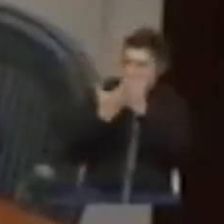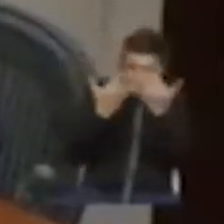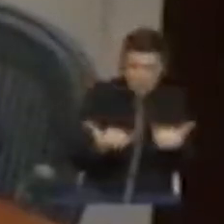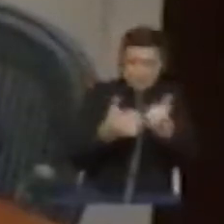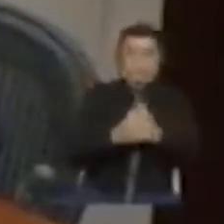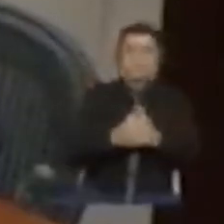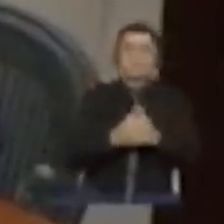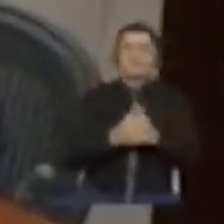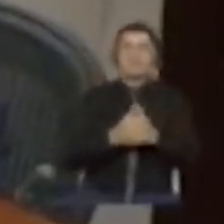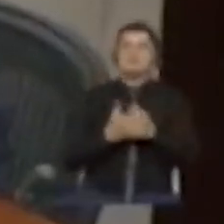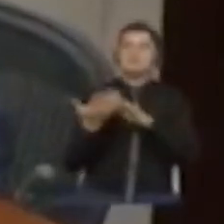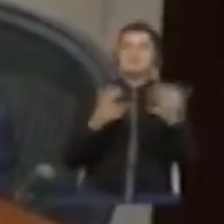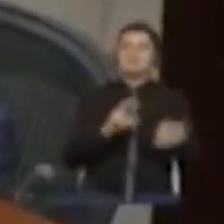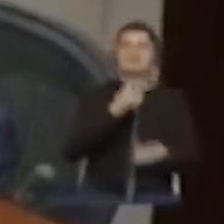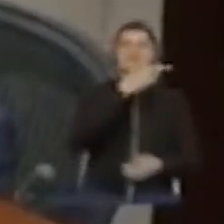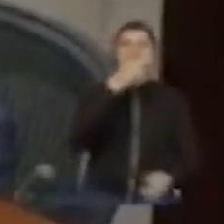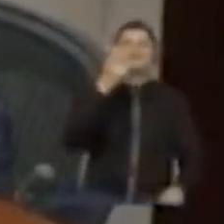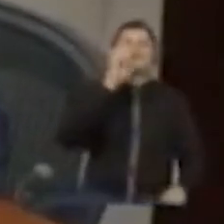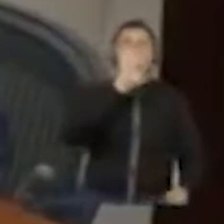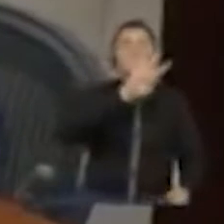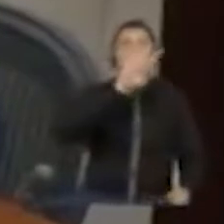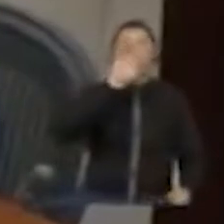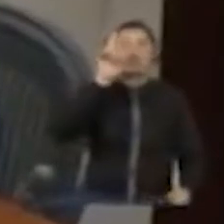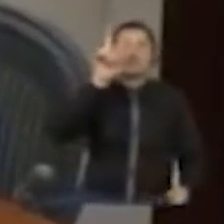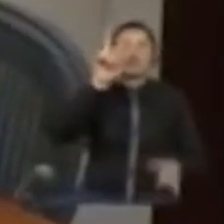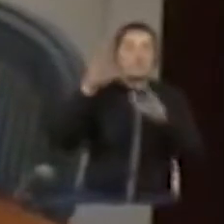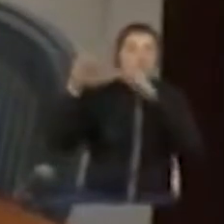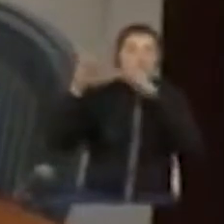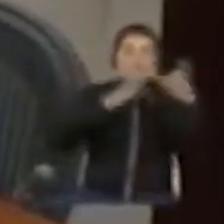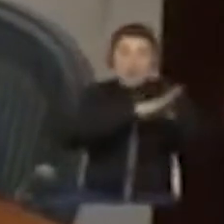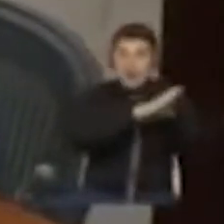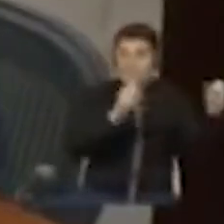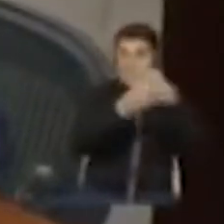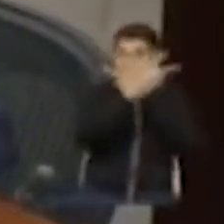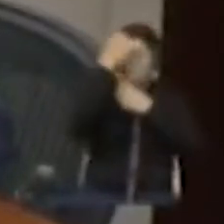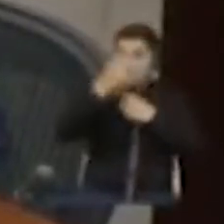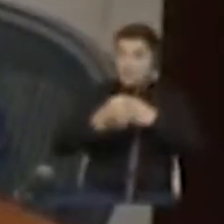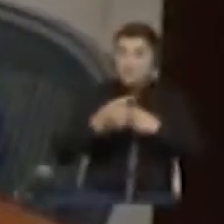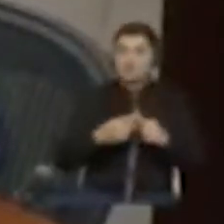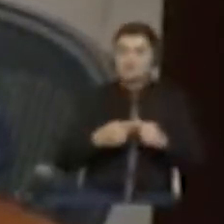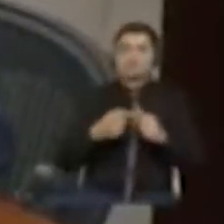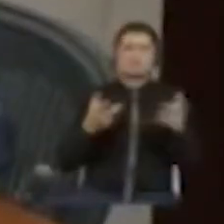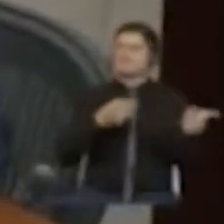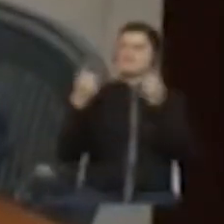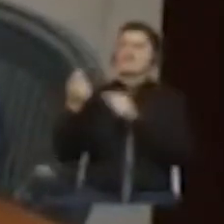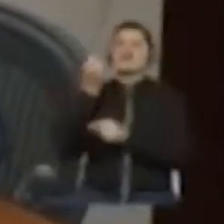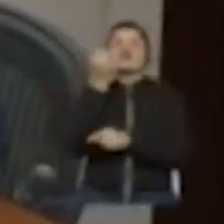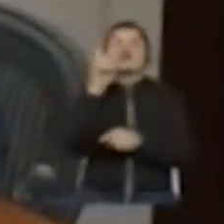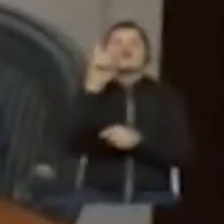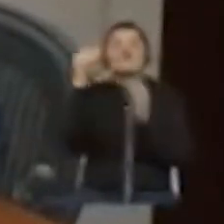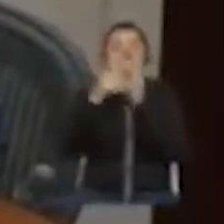presentado 242 muertes violentas. Ojo a esta cifra, más de 12.000